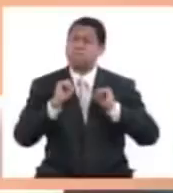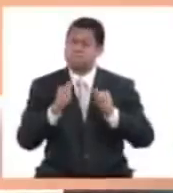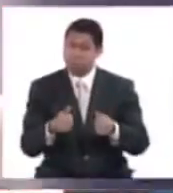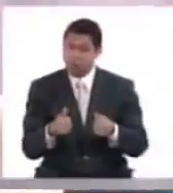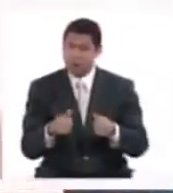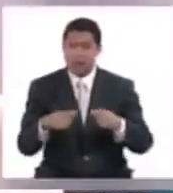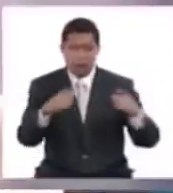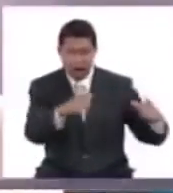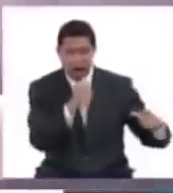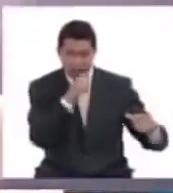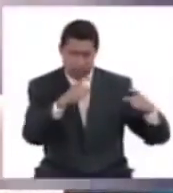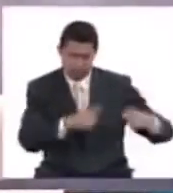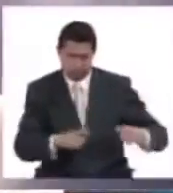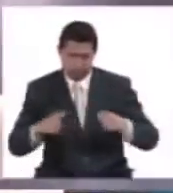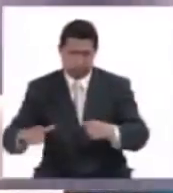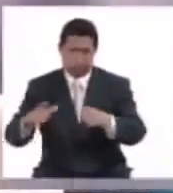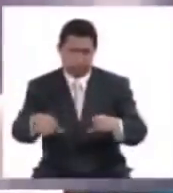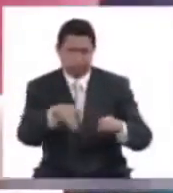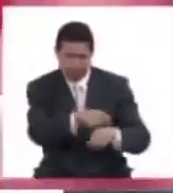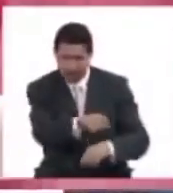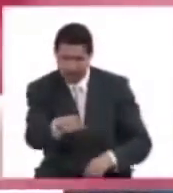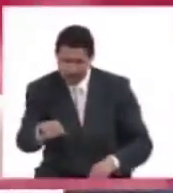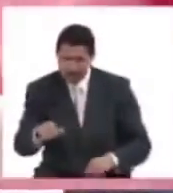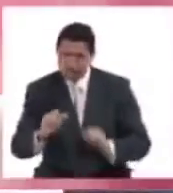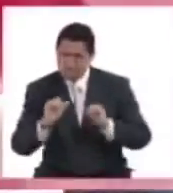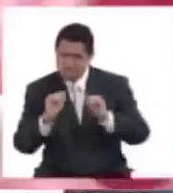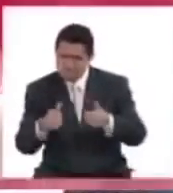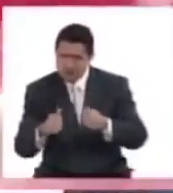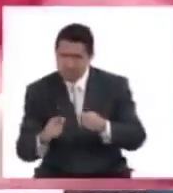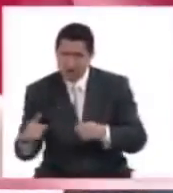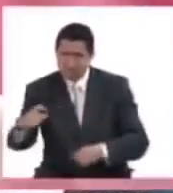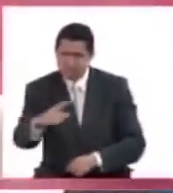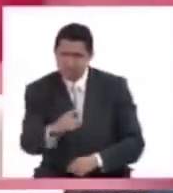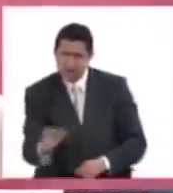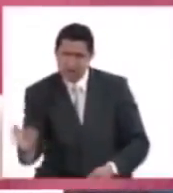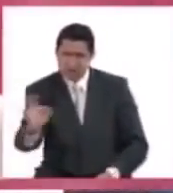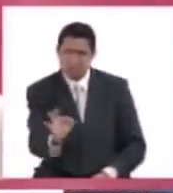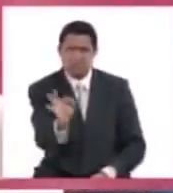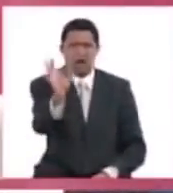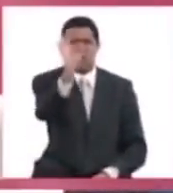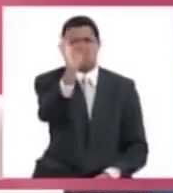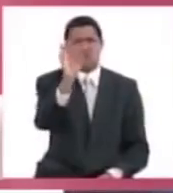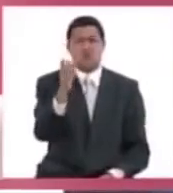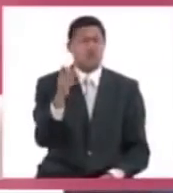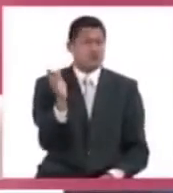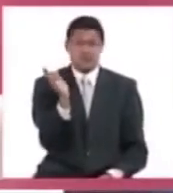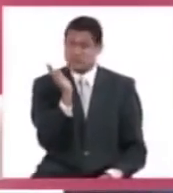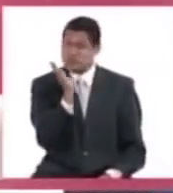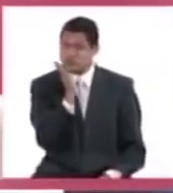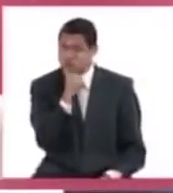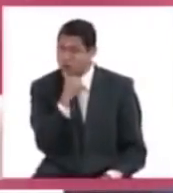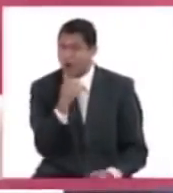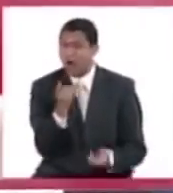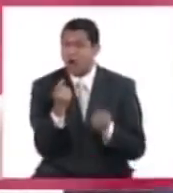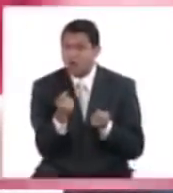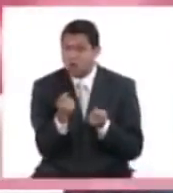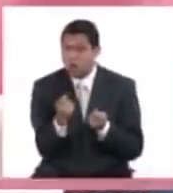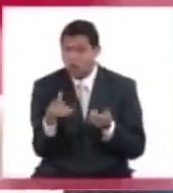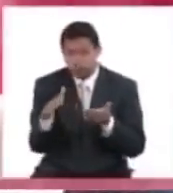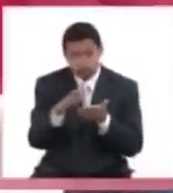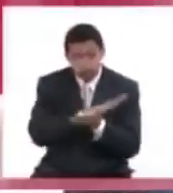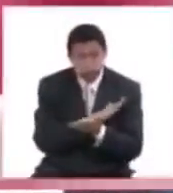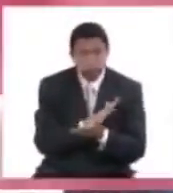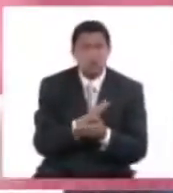los pozos, las aguas asentadas y ahí se prolifera el Anopheles. Al no tener medidas para eliminar este